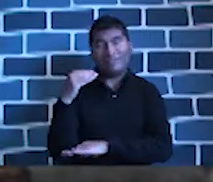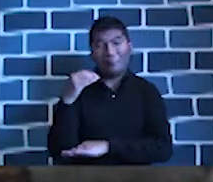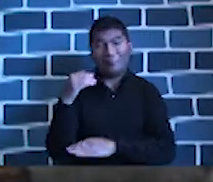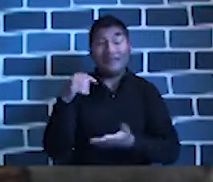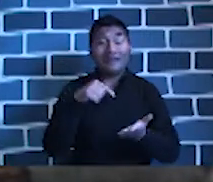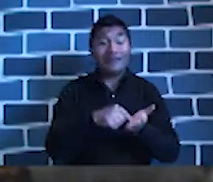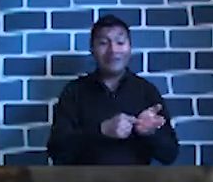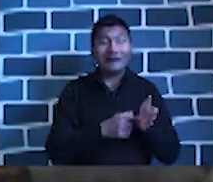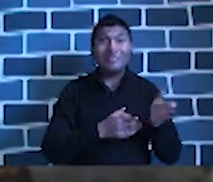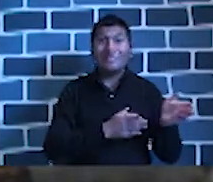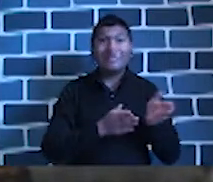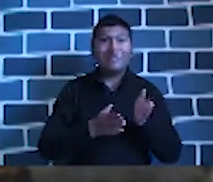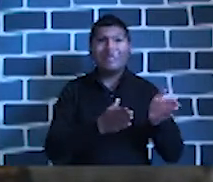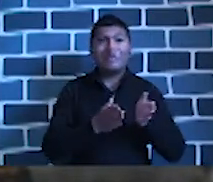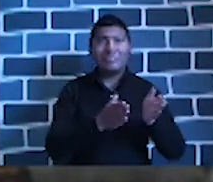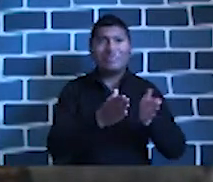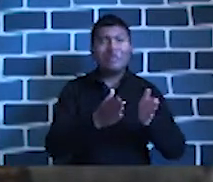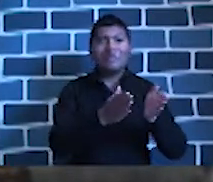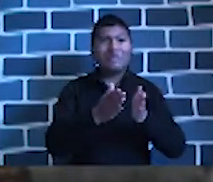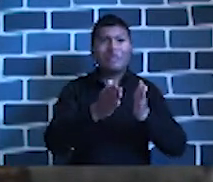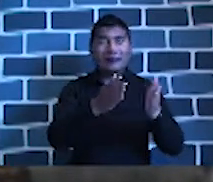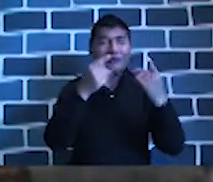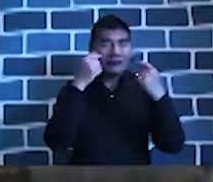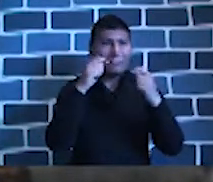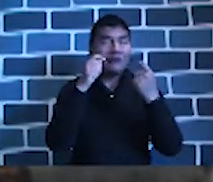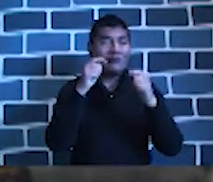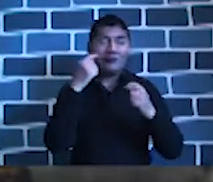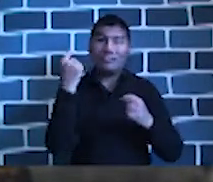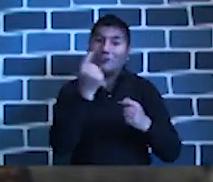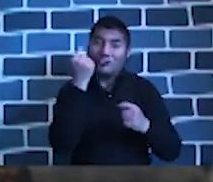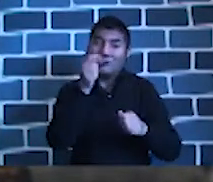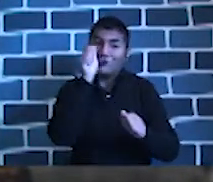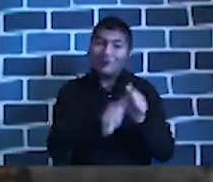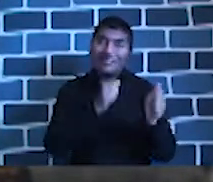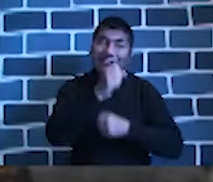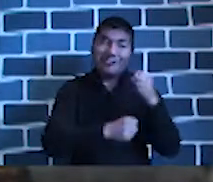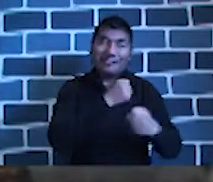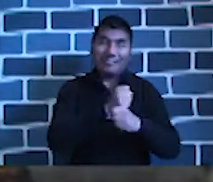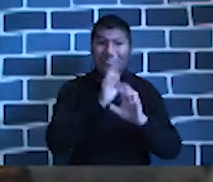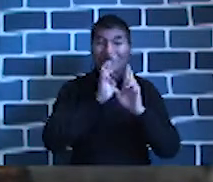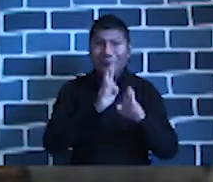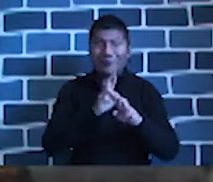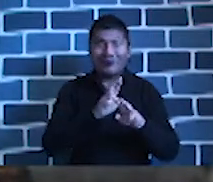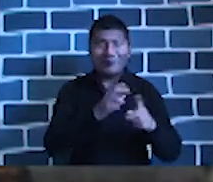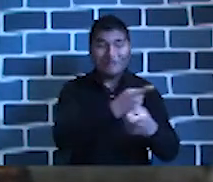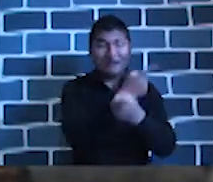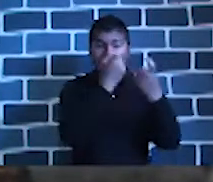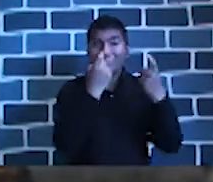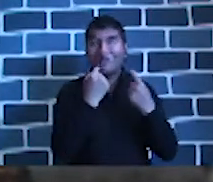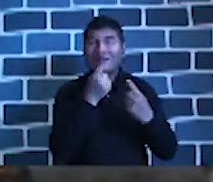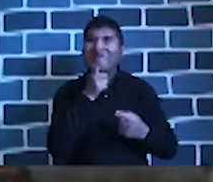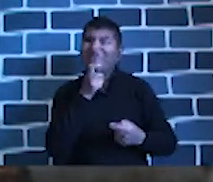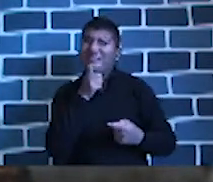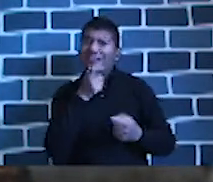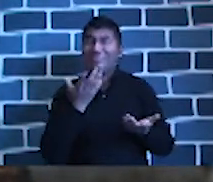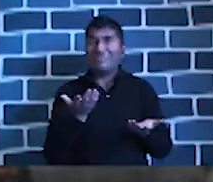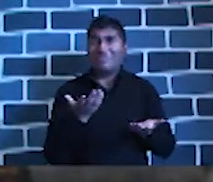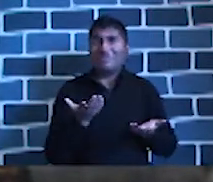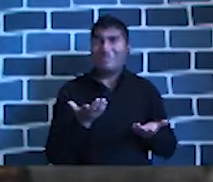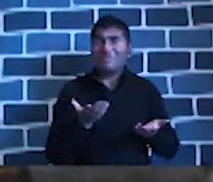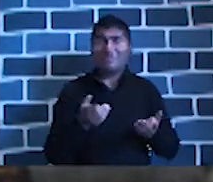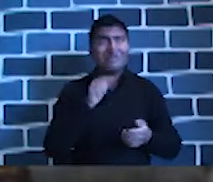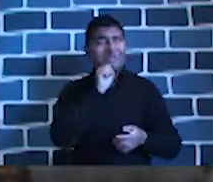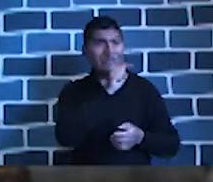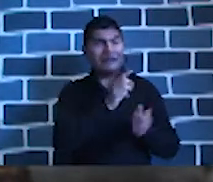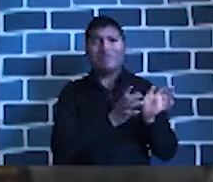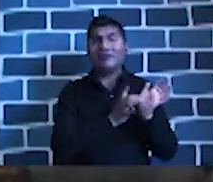este camino que recorremos, intentamos siempre y cada año responder a la pregunta: ¿quién es